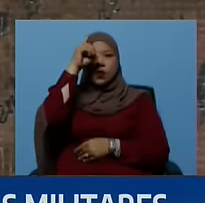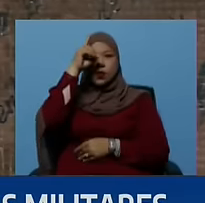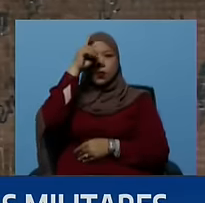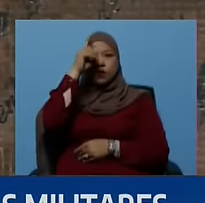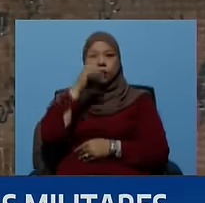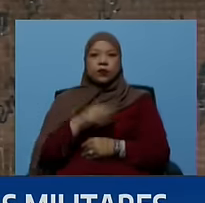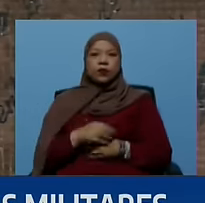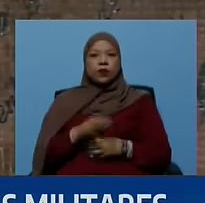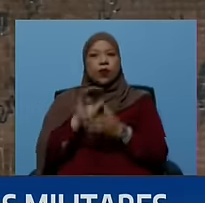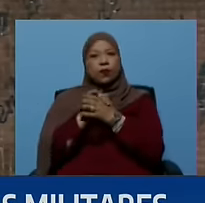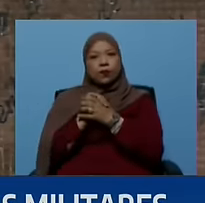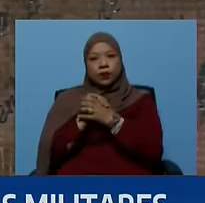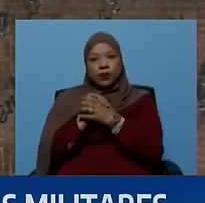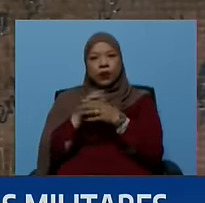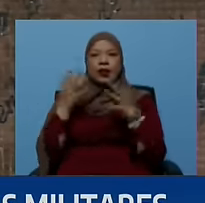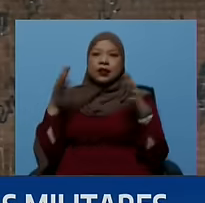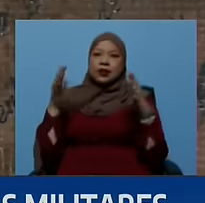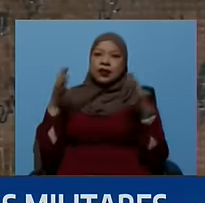Rodríguez